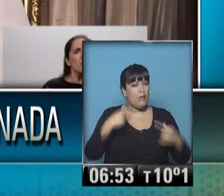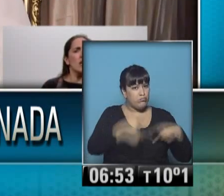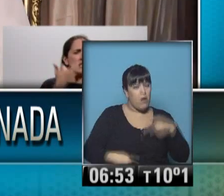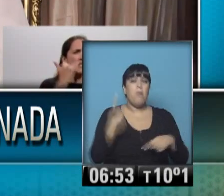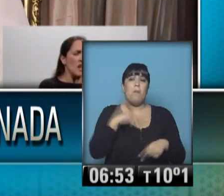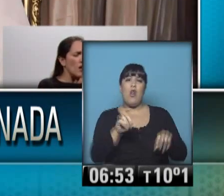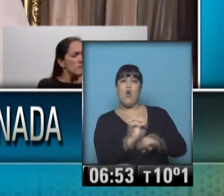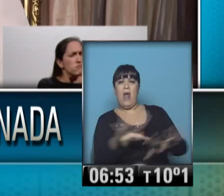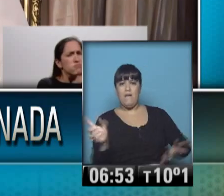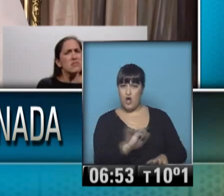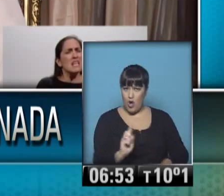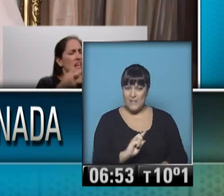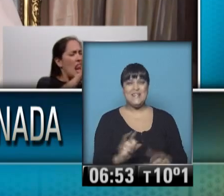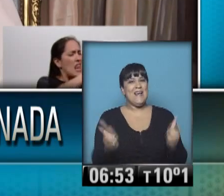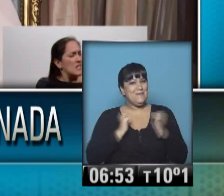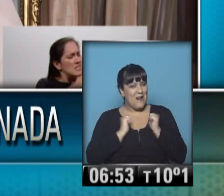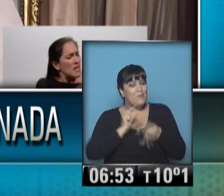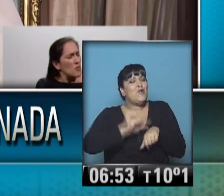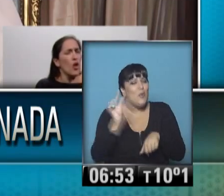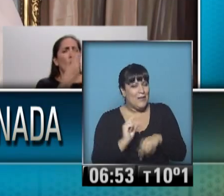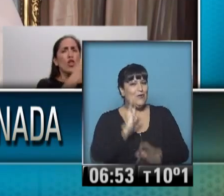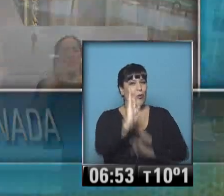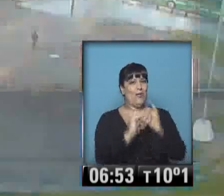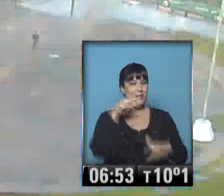reviste gravedad. Los esperamos en minutos en Visión 7.